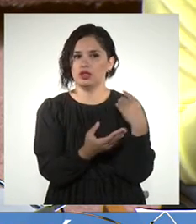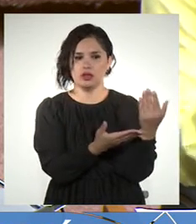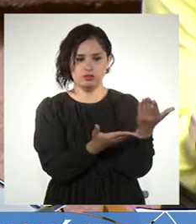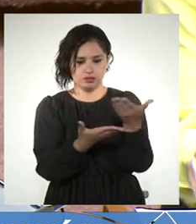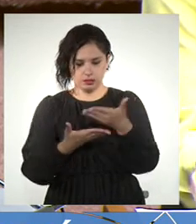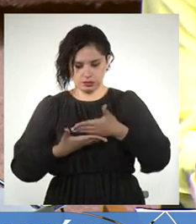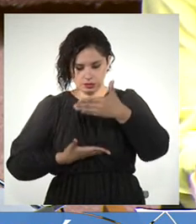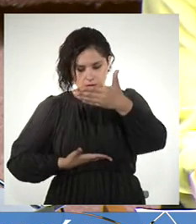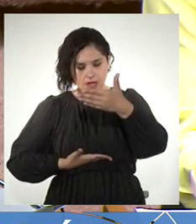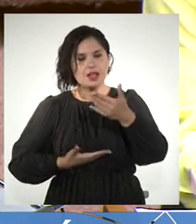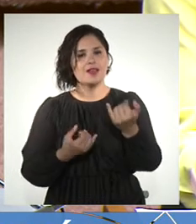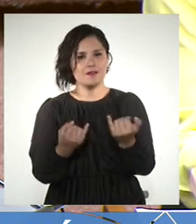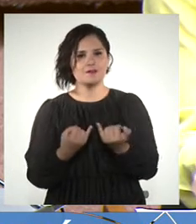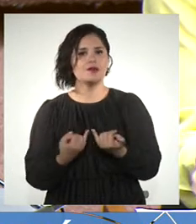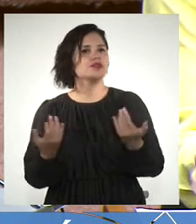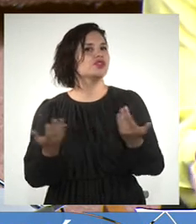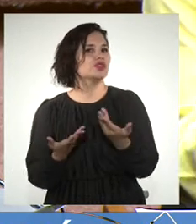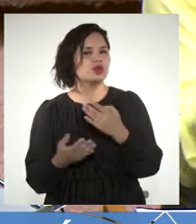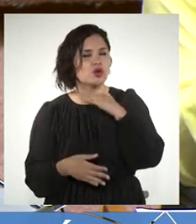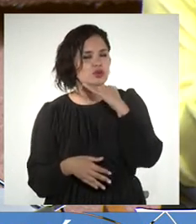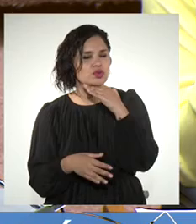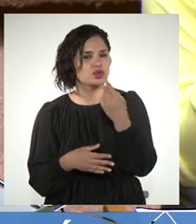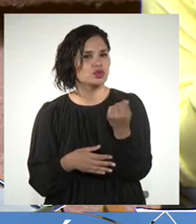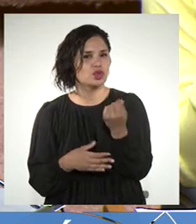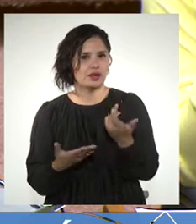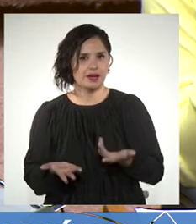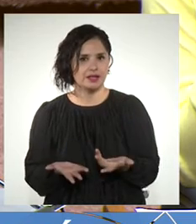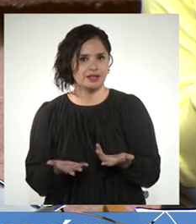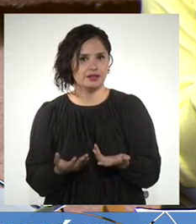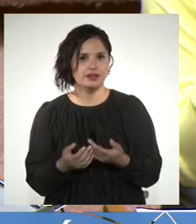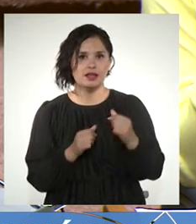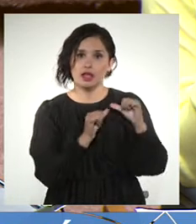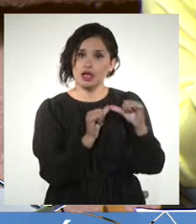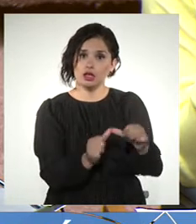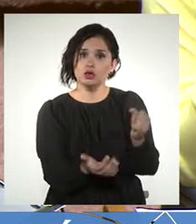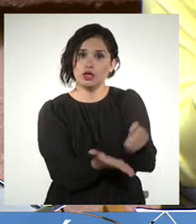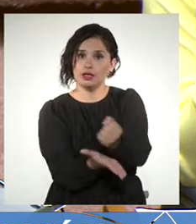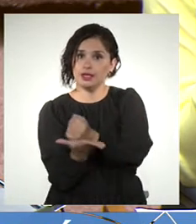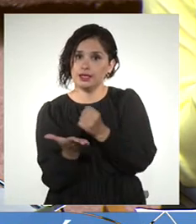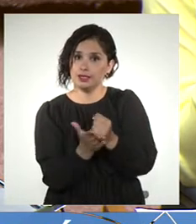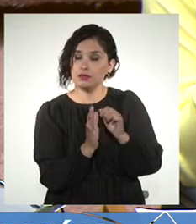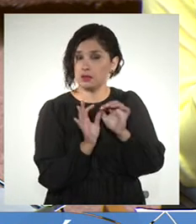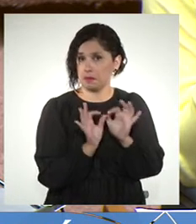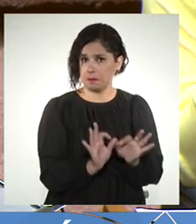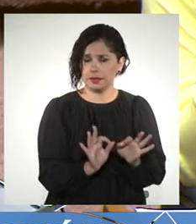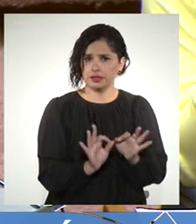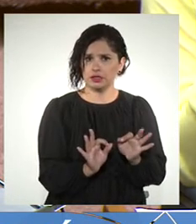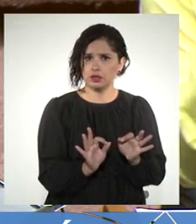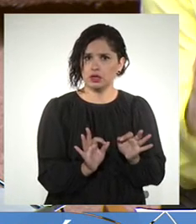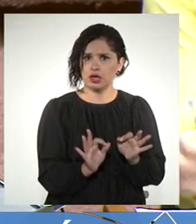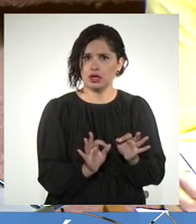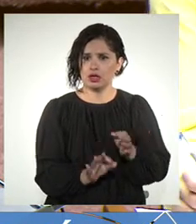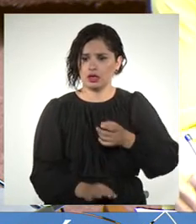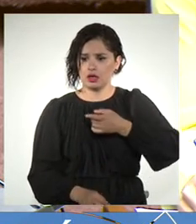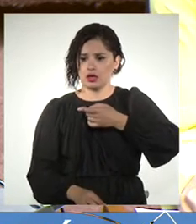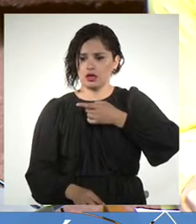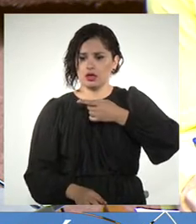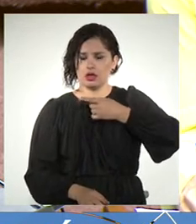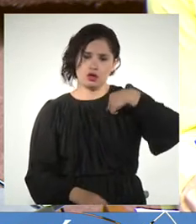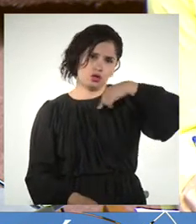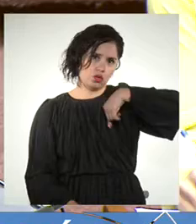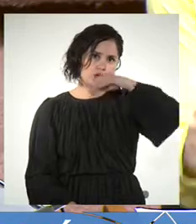la información del uso de gastos reservados. Durante la tramitación en particular, señor presidente, en nuestra